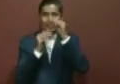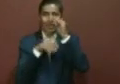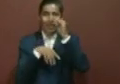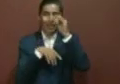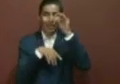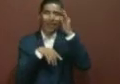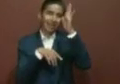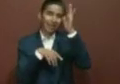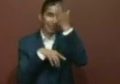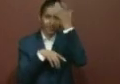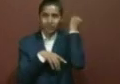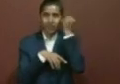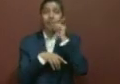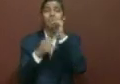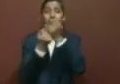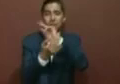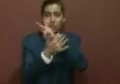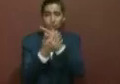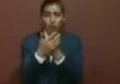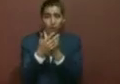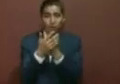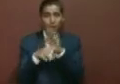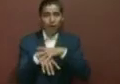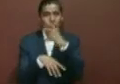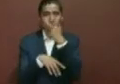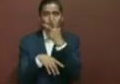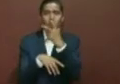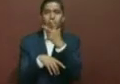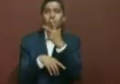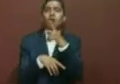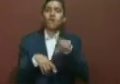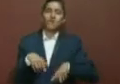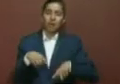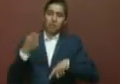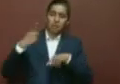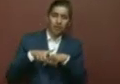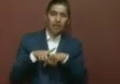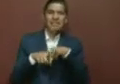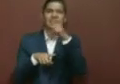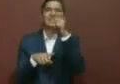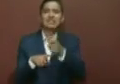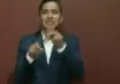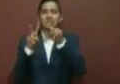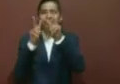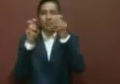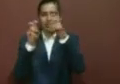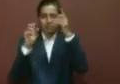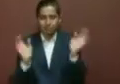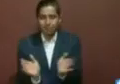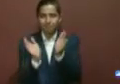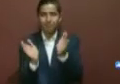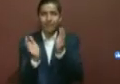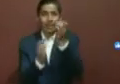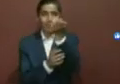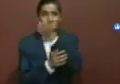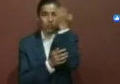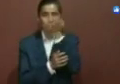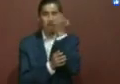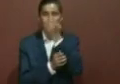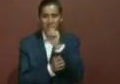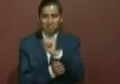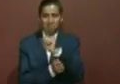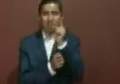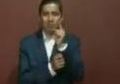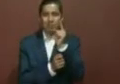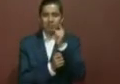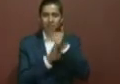encargó el gobernador del estado se llama Estimula, y que significa Escuelas de Talento Infantil